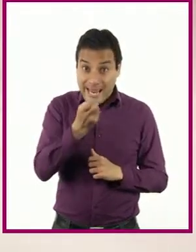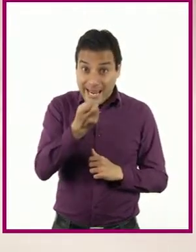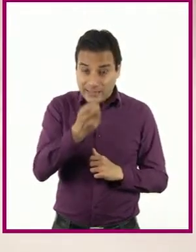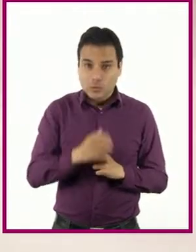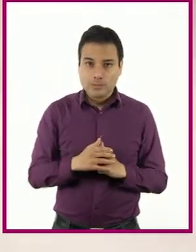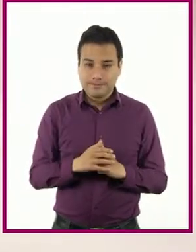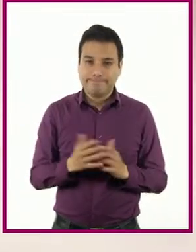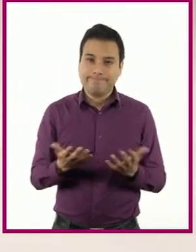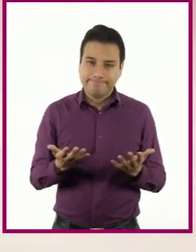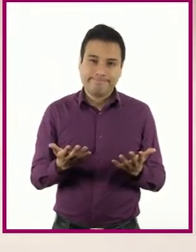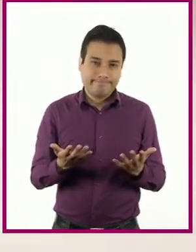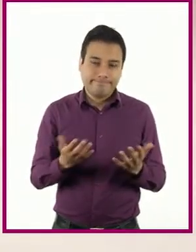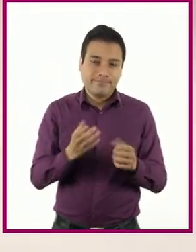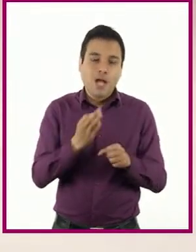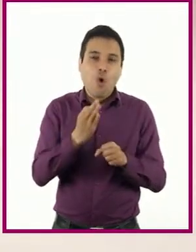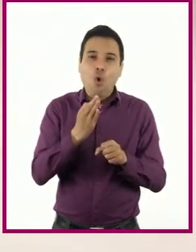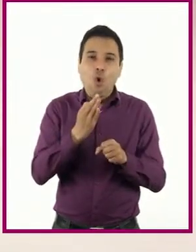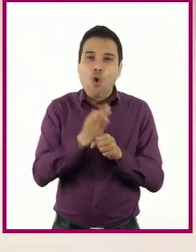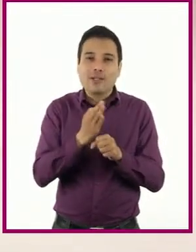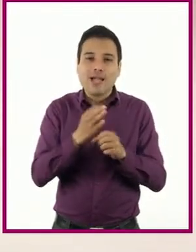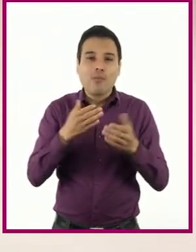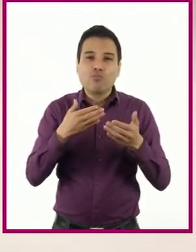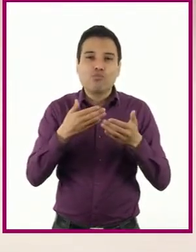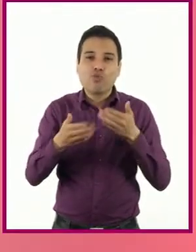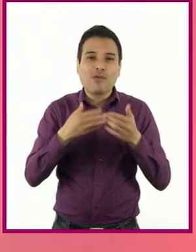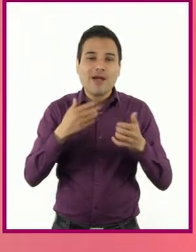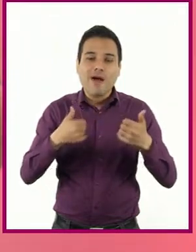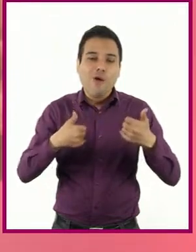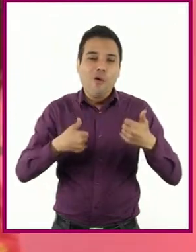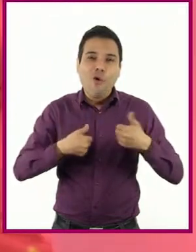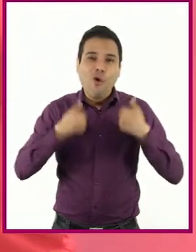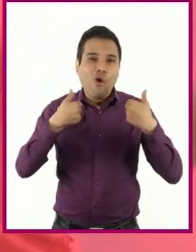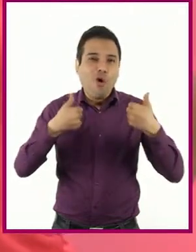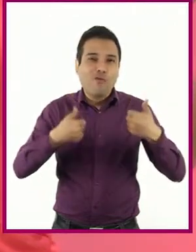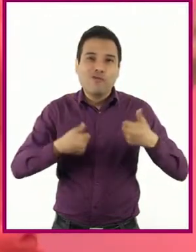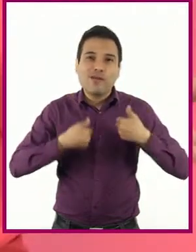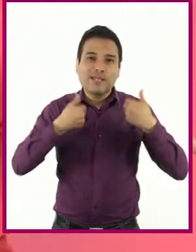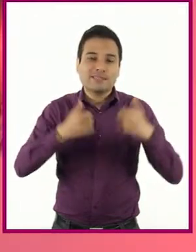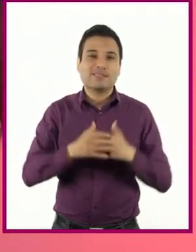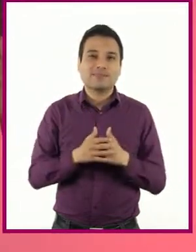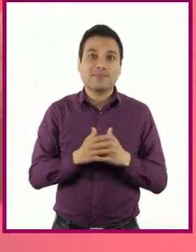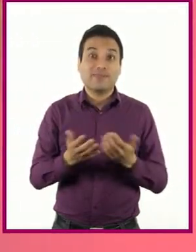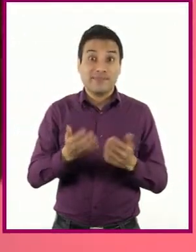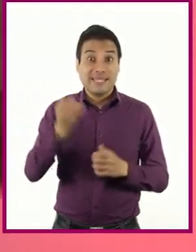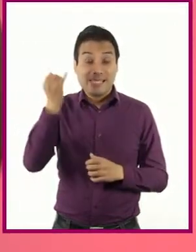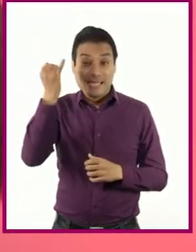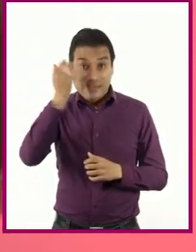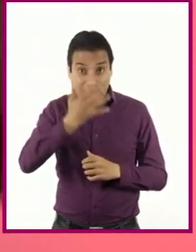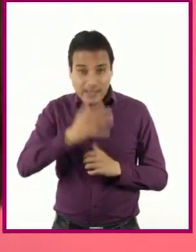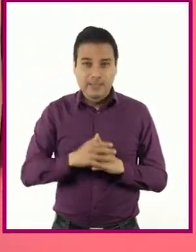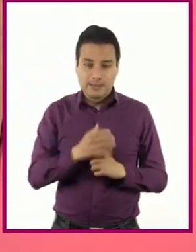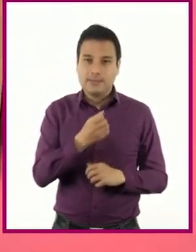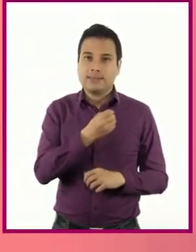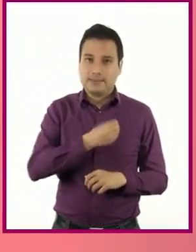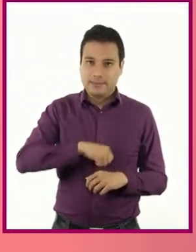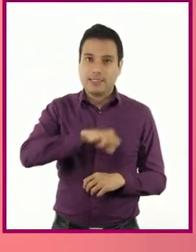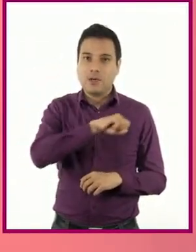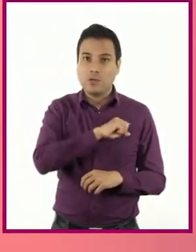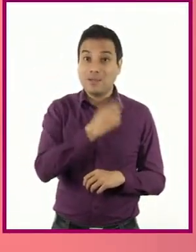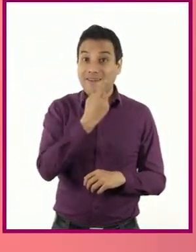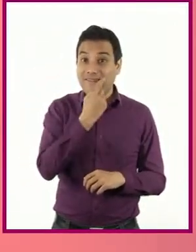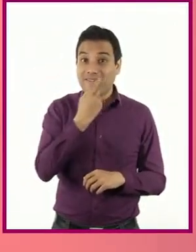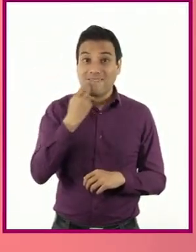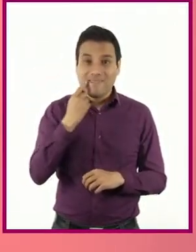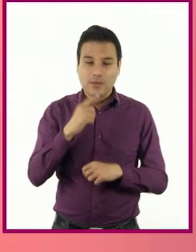son parte de la moda en cuanto a las culturas juveniles, afectan tanto la imagen como la salud dental.